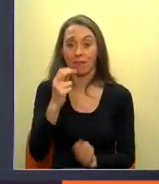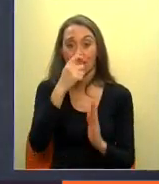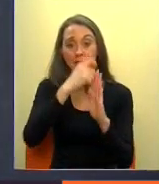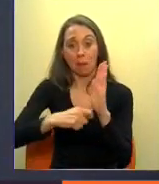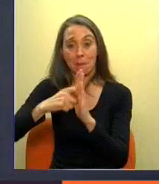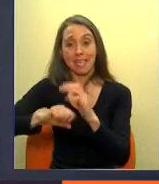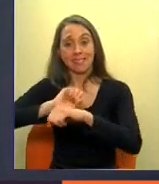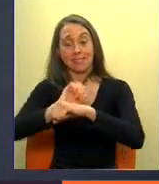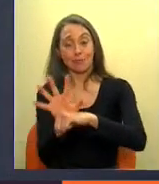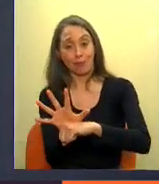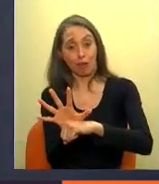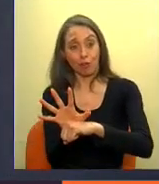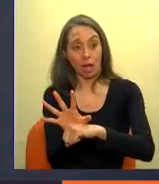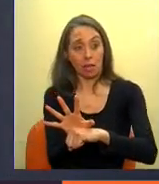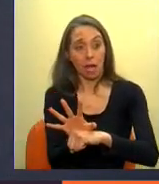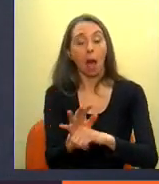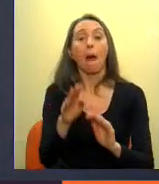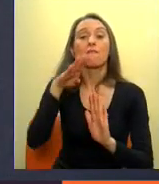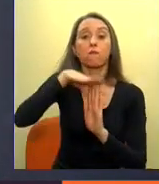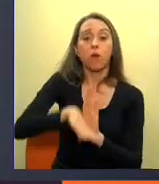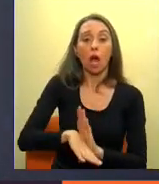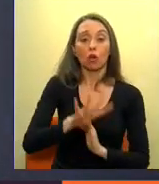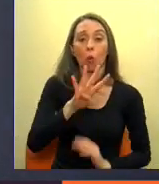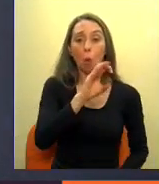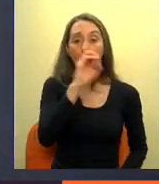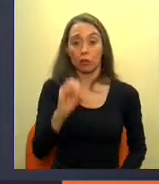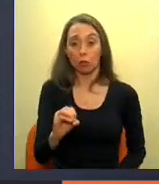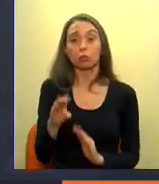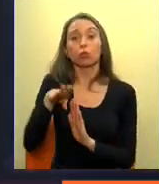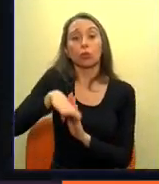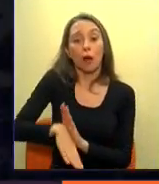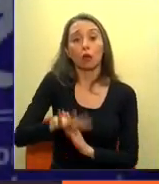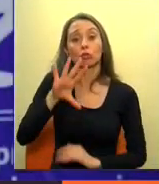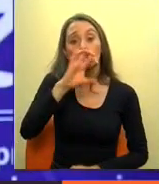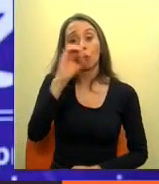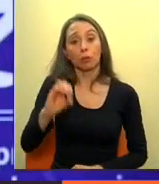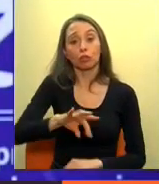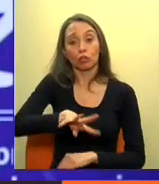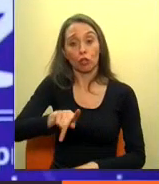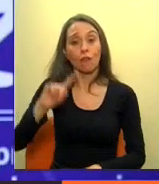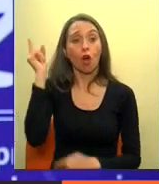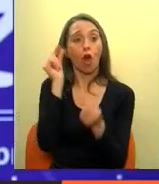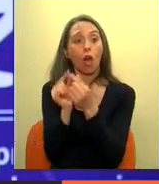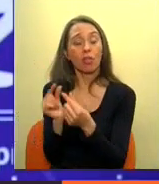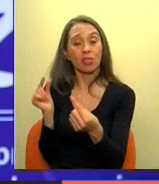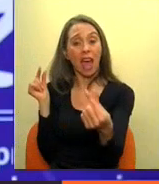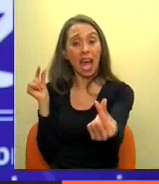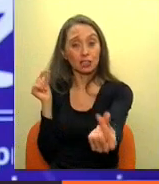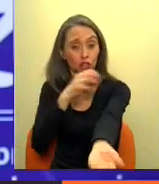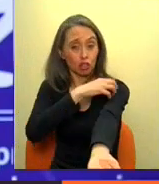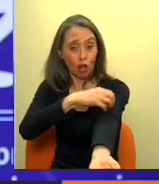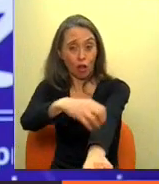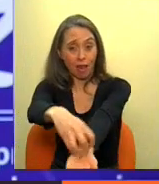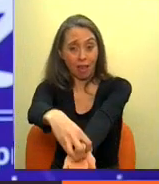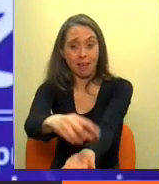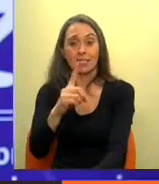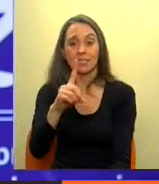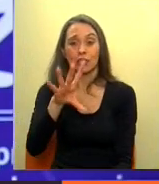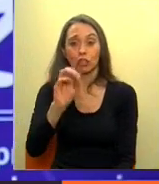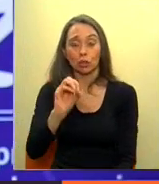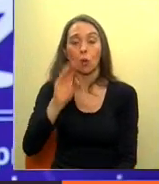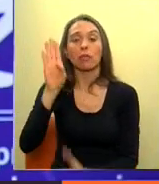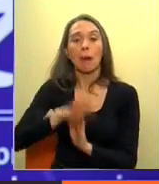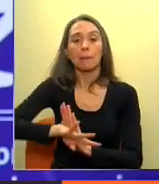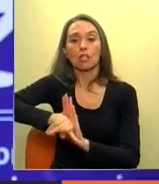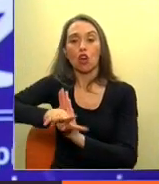de pandemia se ha observado una baja entre un 4 y un 5 por ciento a nivel nacional hay alrededor de 150 casos menos